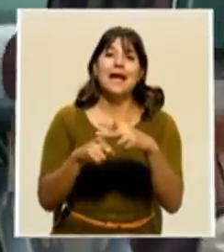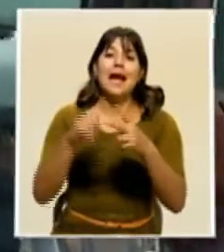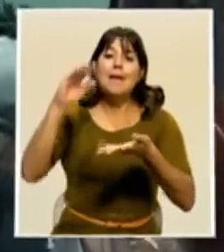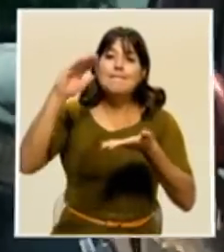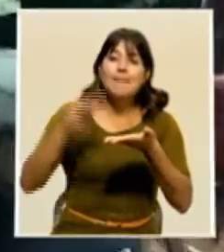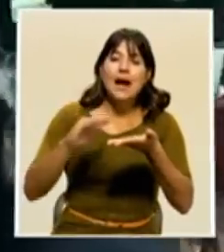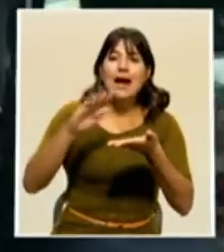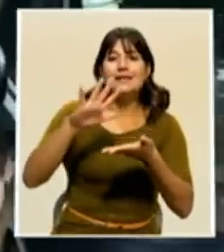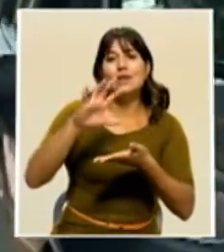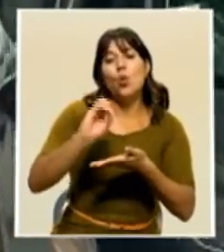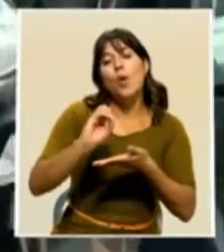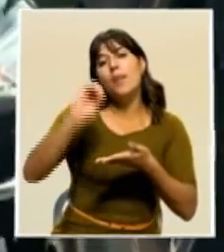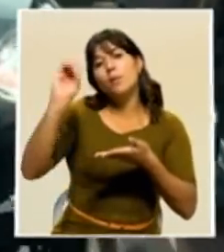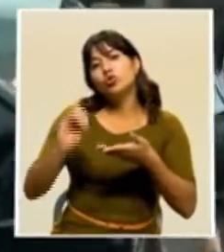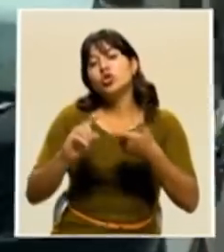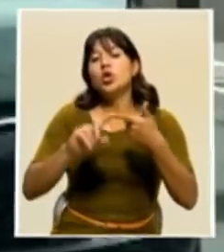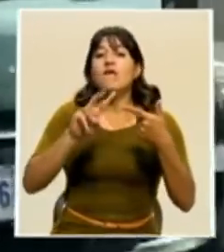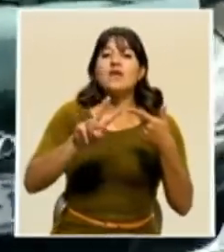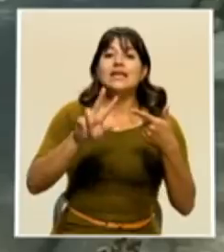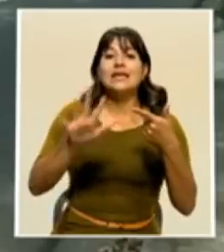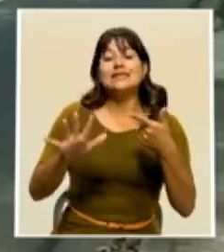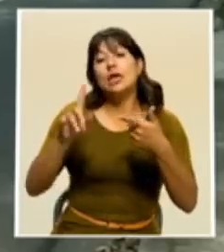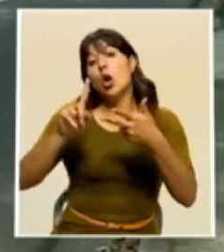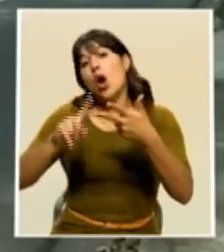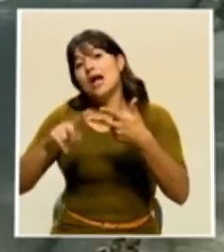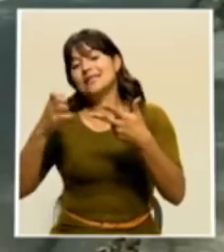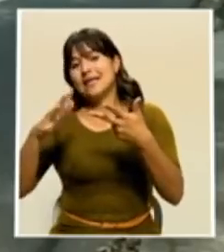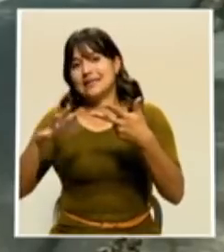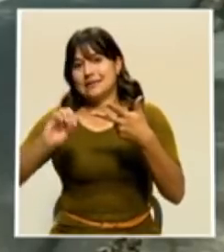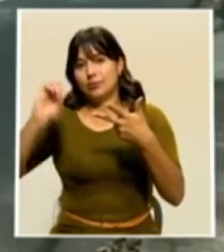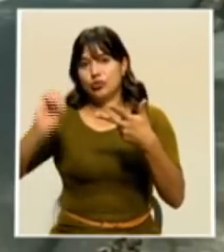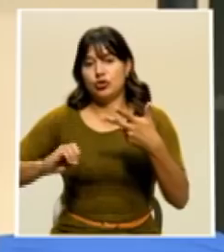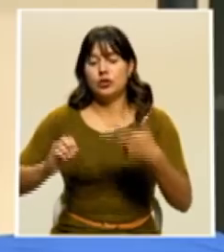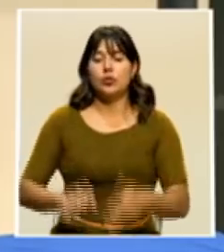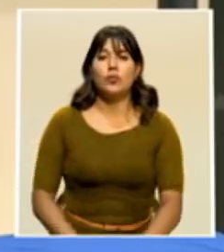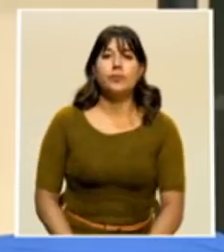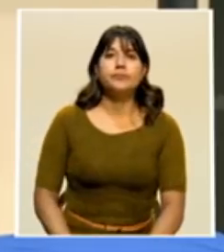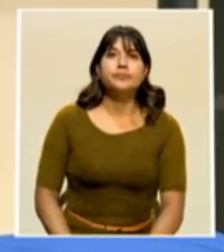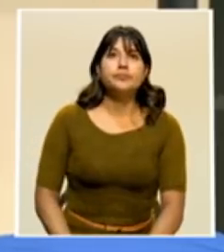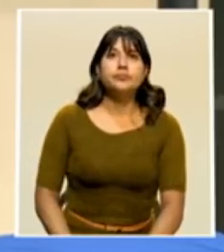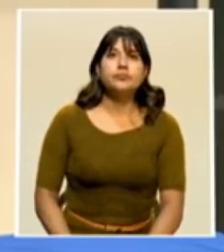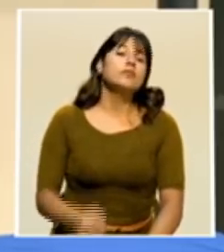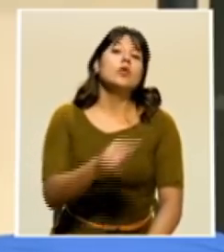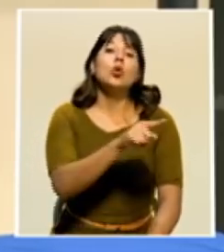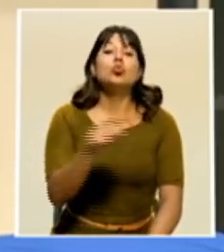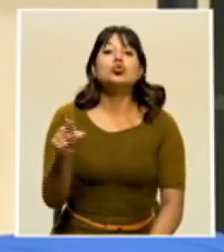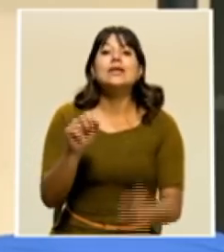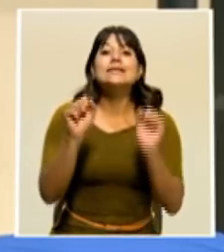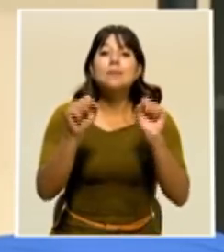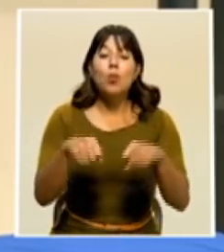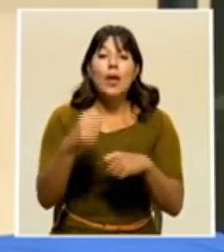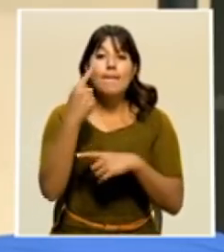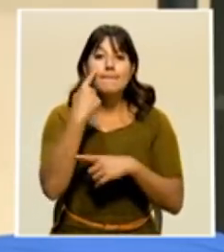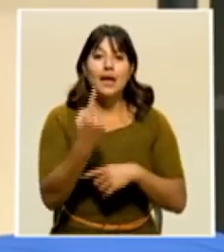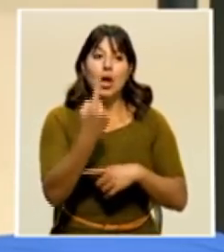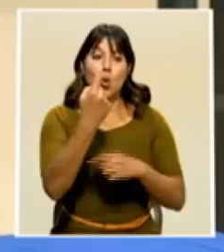en el impuesto de los vehículos de hasta un 50%. Ustedes pueden ver cómo un vehículo